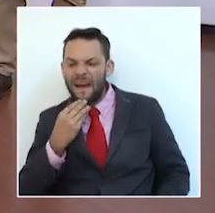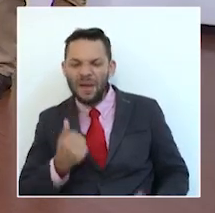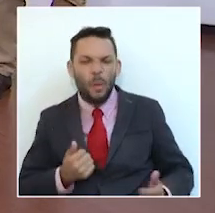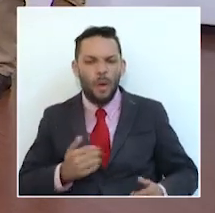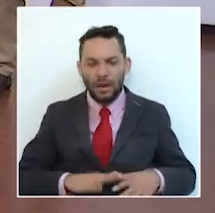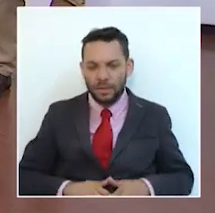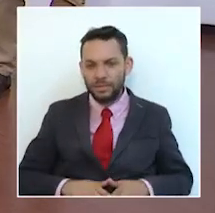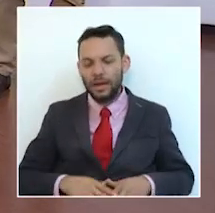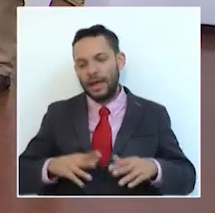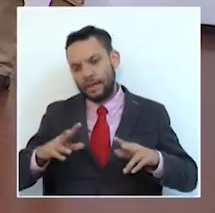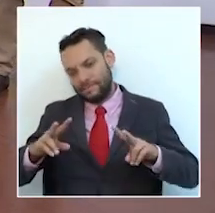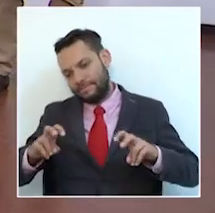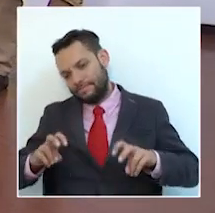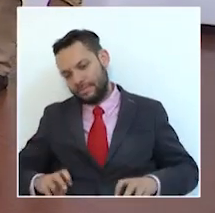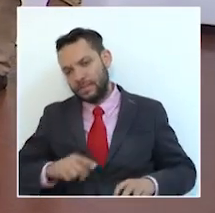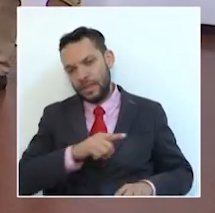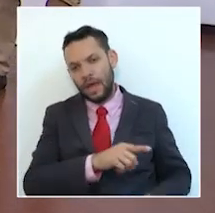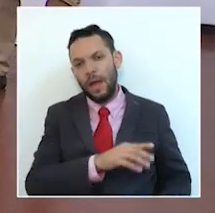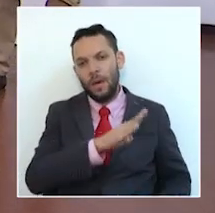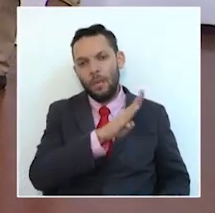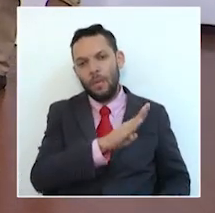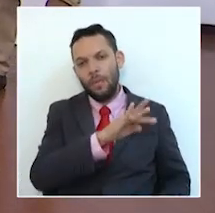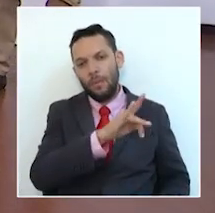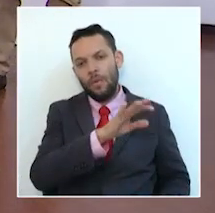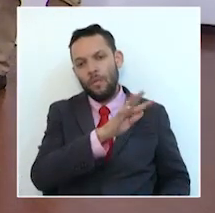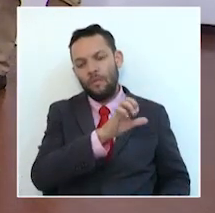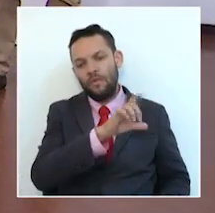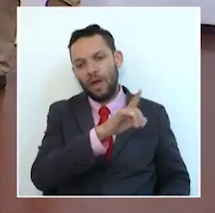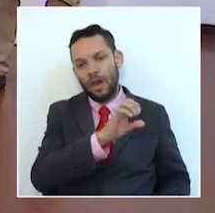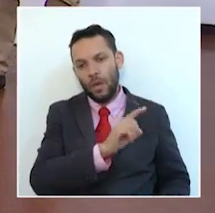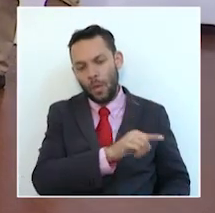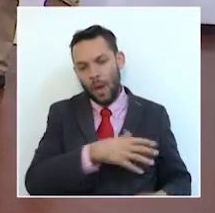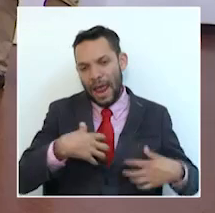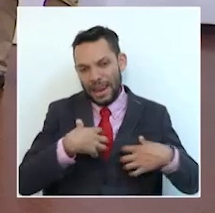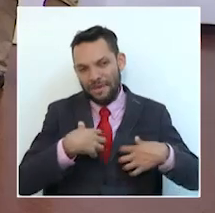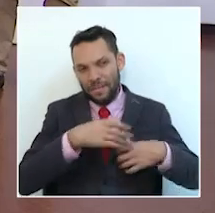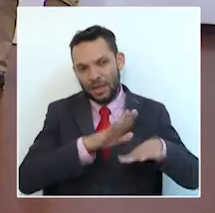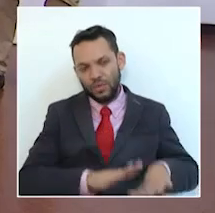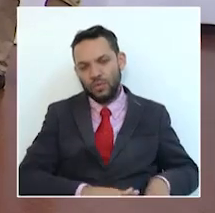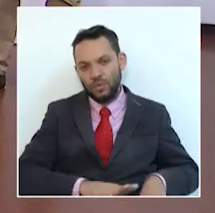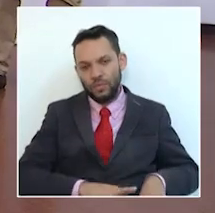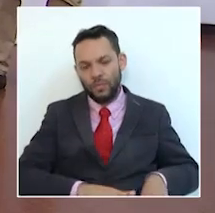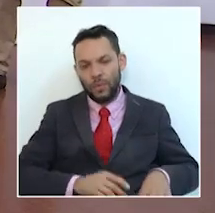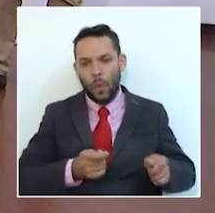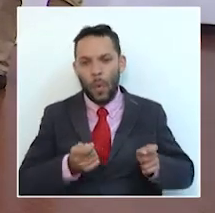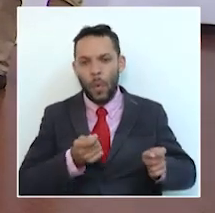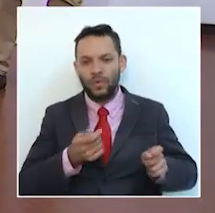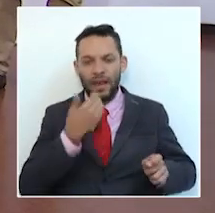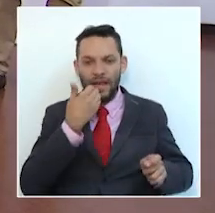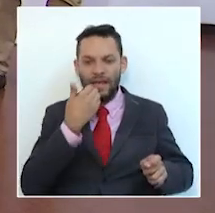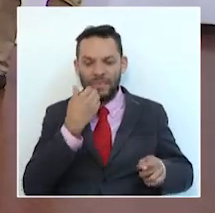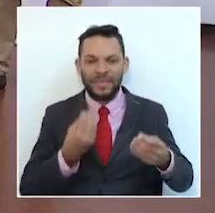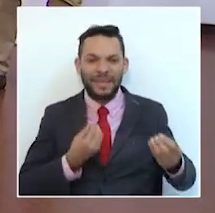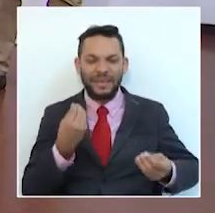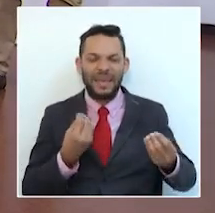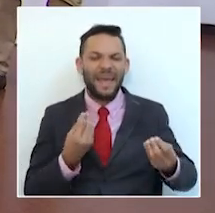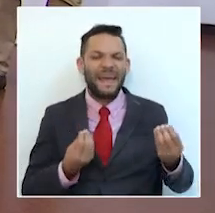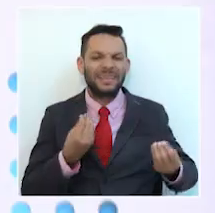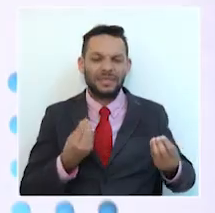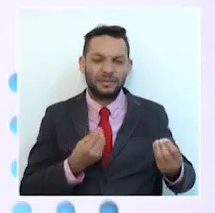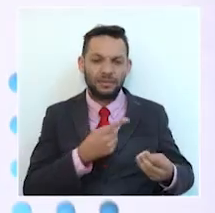porque el búfalo controla los gérmenes y sus enfermedades a través de la